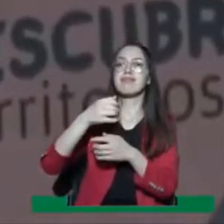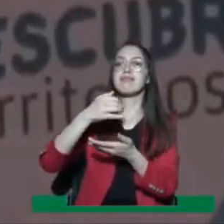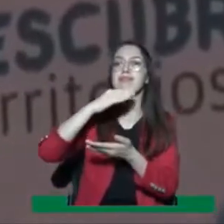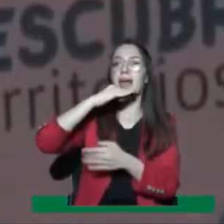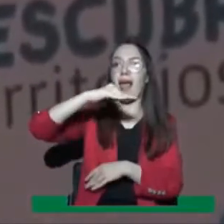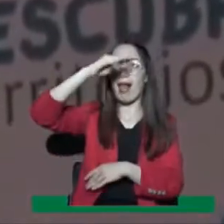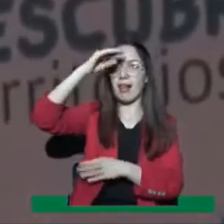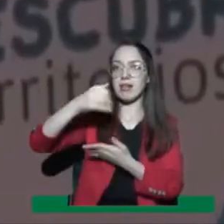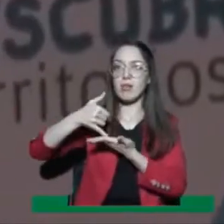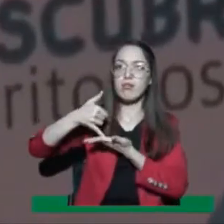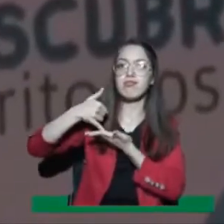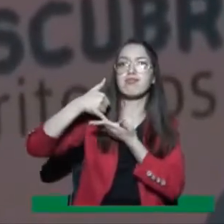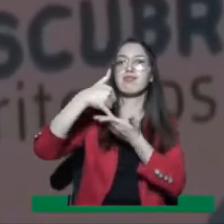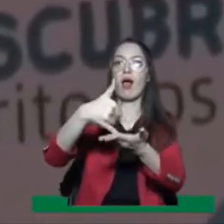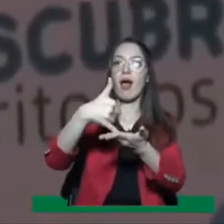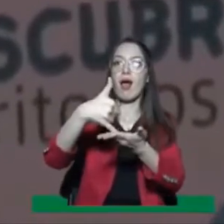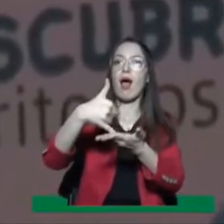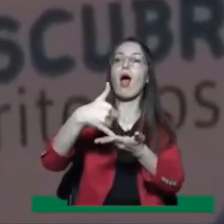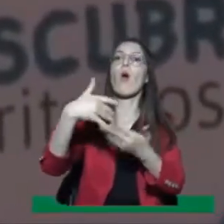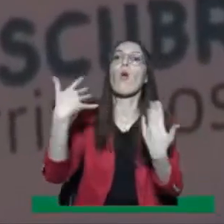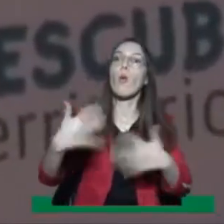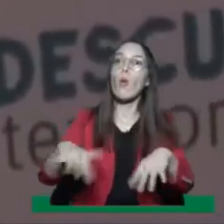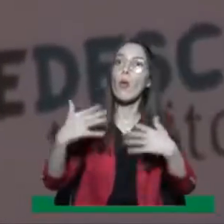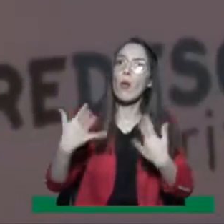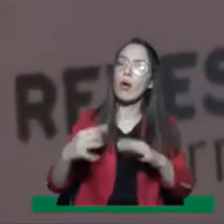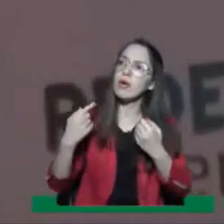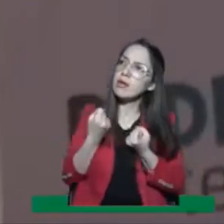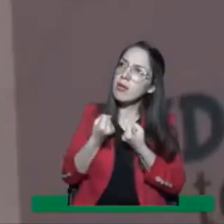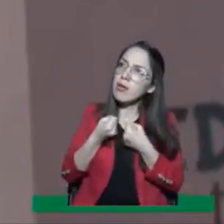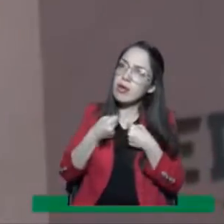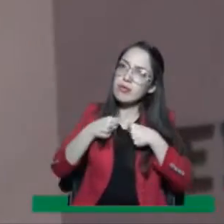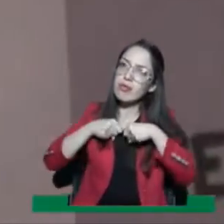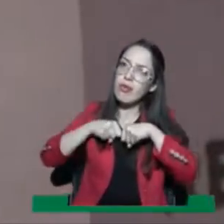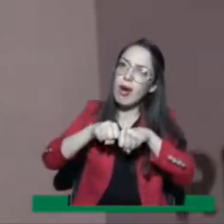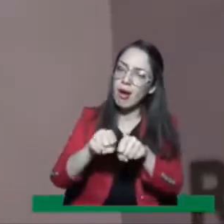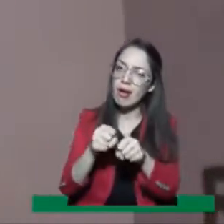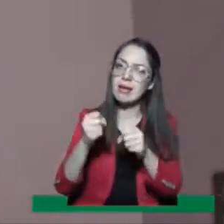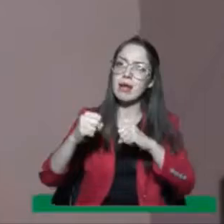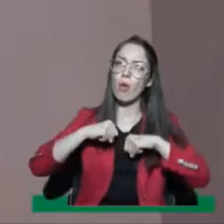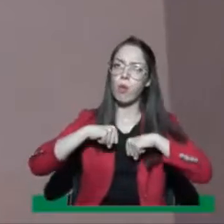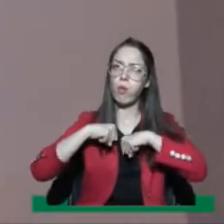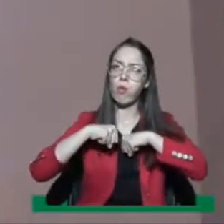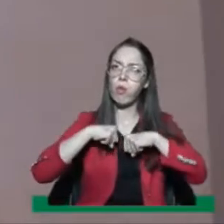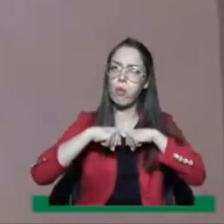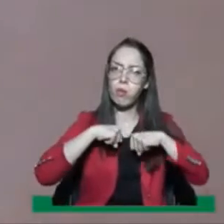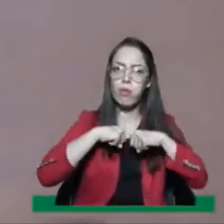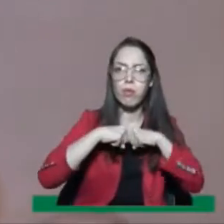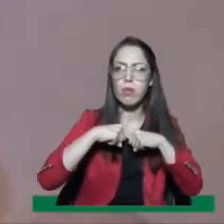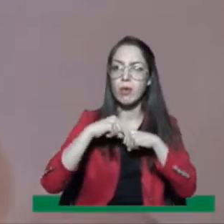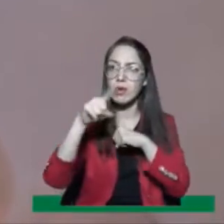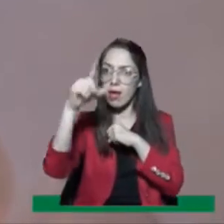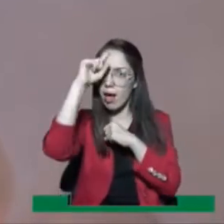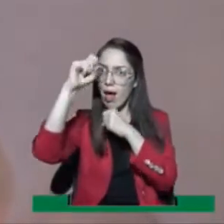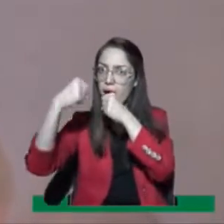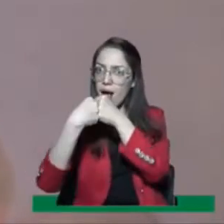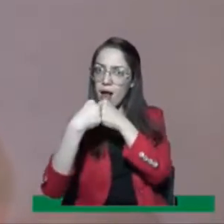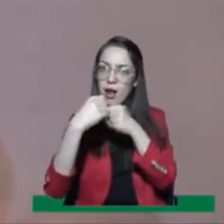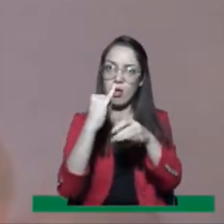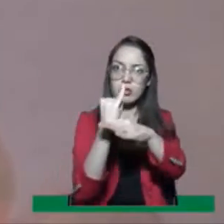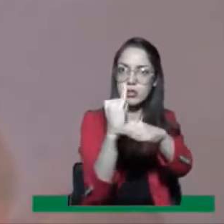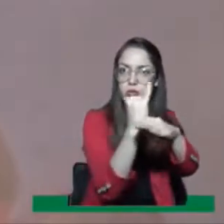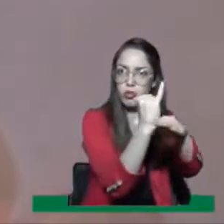qué estamos haciendo todo un esfuerzo, un trabajo conjunto con los aliados, con las